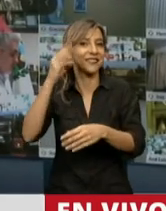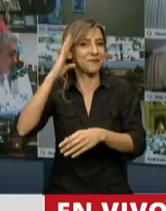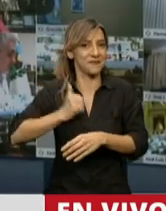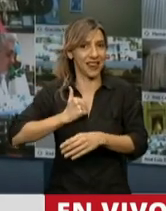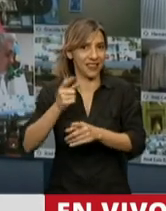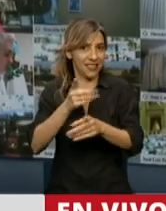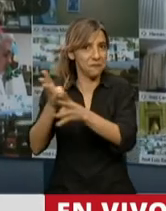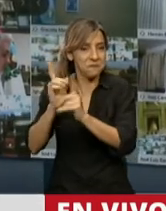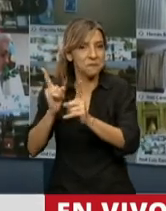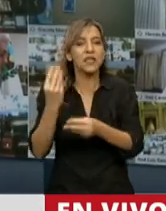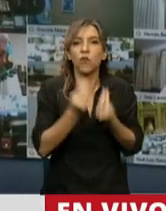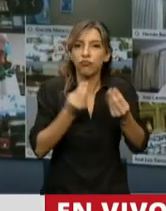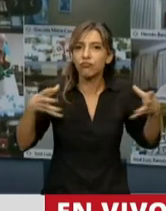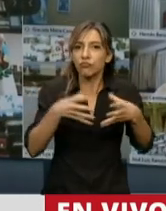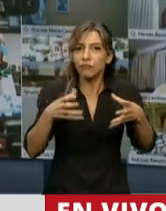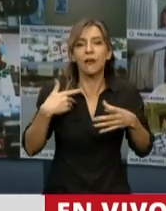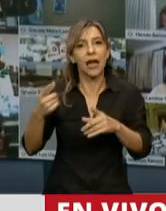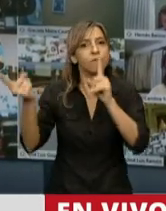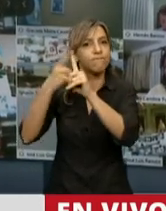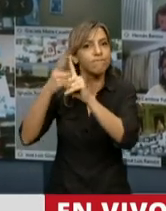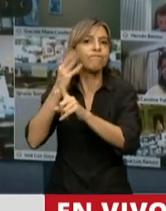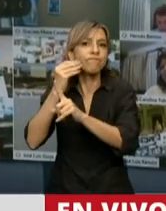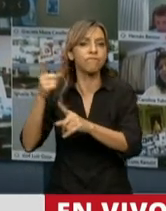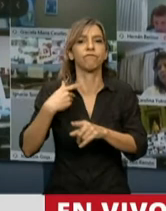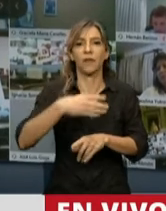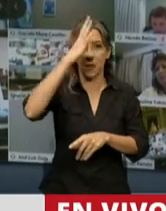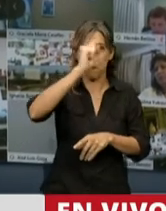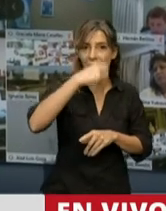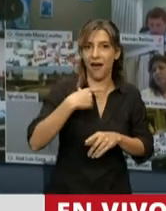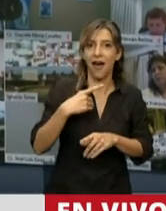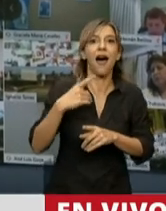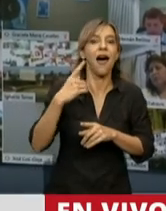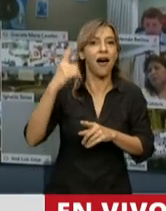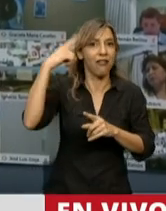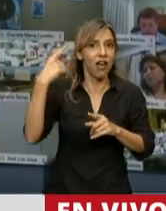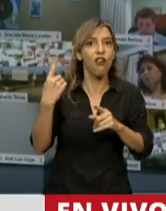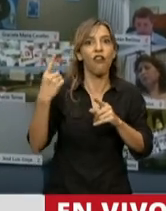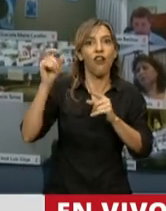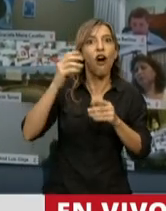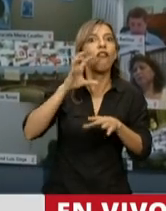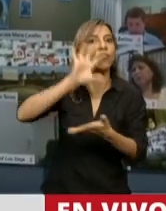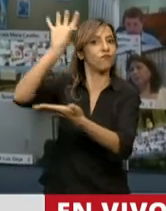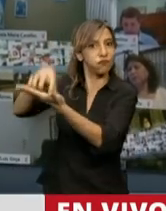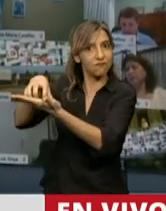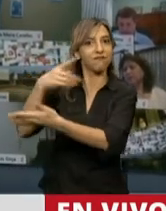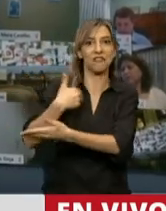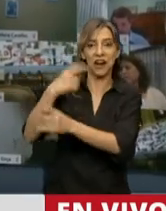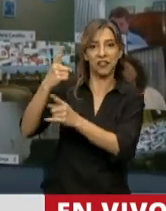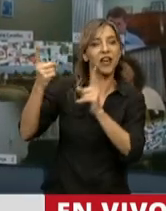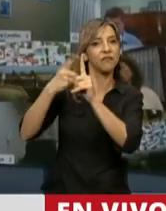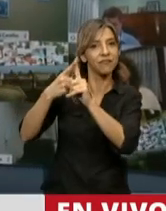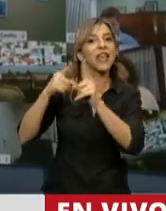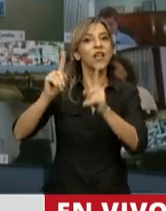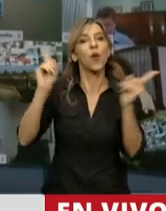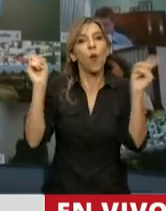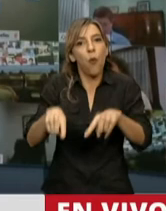relaciones con el gobierno británico. Se reabre la Embajada Argentina en Londres y se establecen nuevamente los vuelos entre el continente y las islas a través de la ciudad de